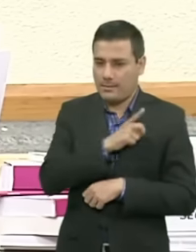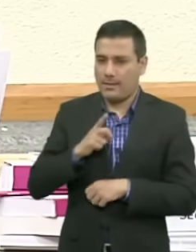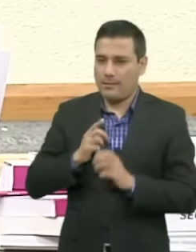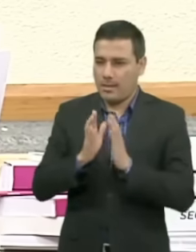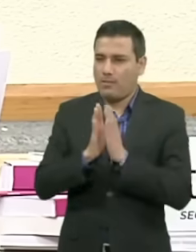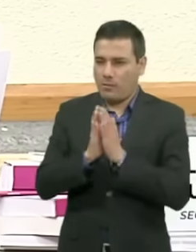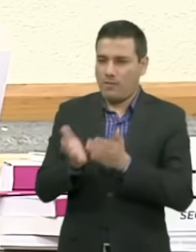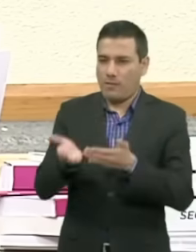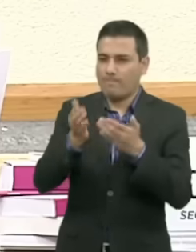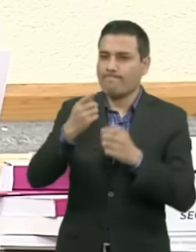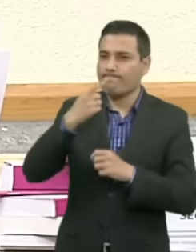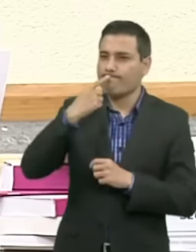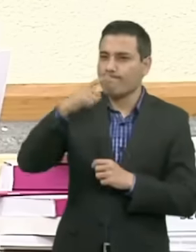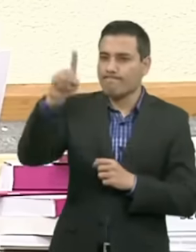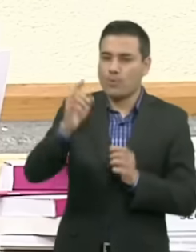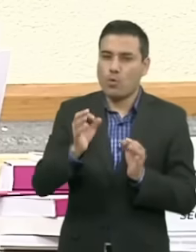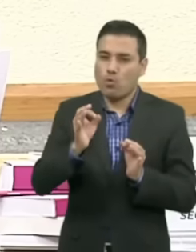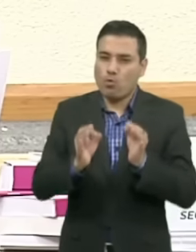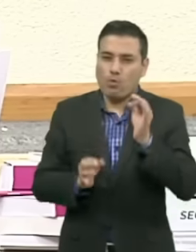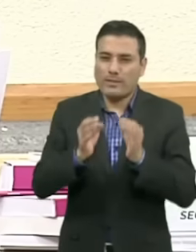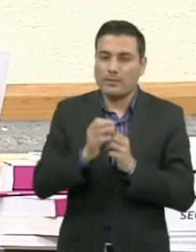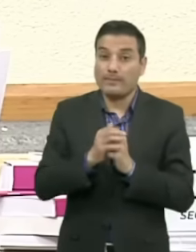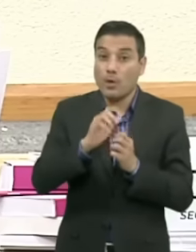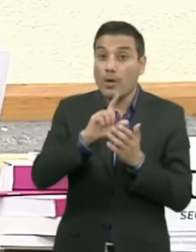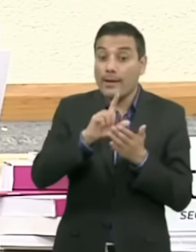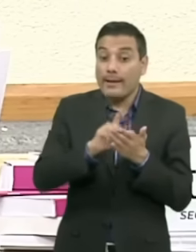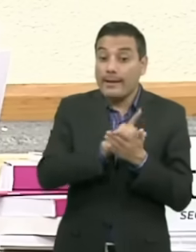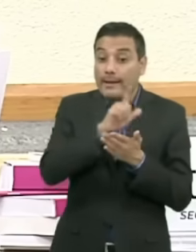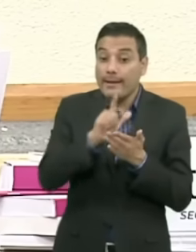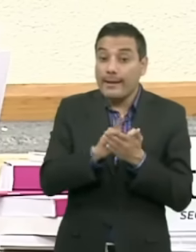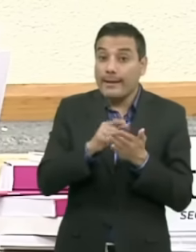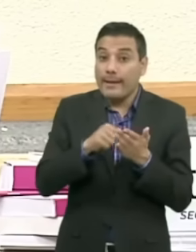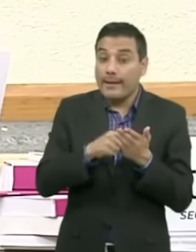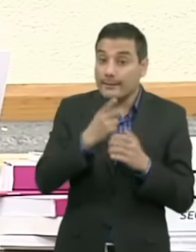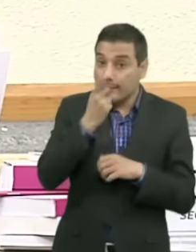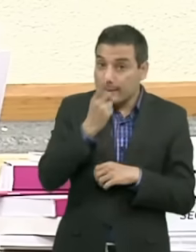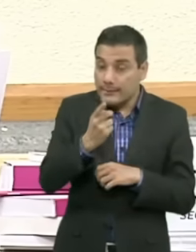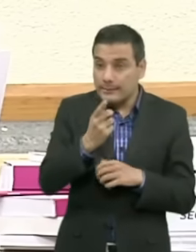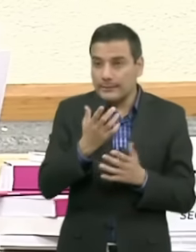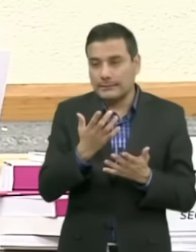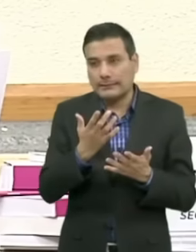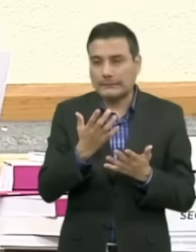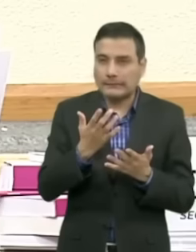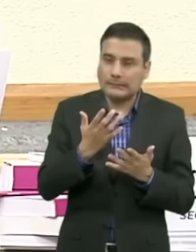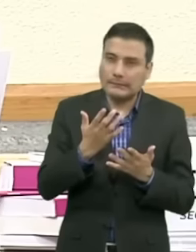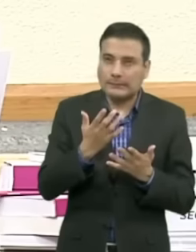un juicio, aun cuando está contenido en la ley, tiene sus asegúnes y tiene sus